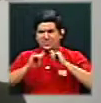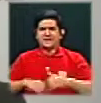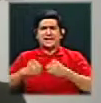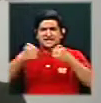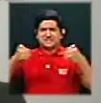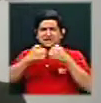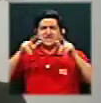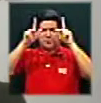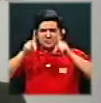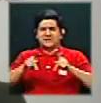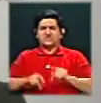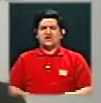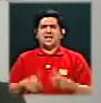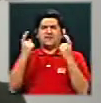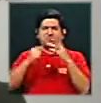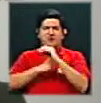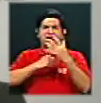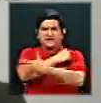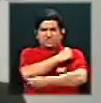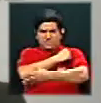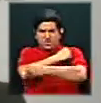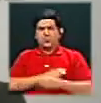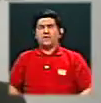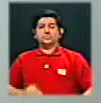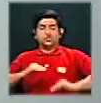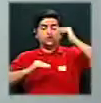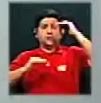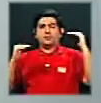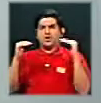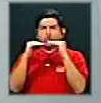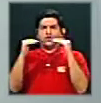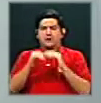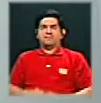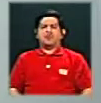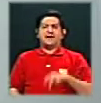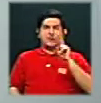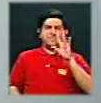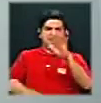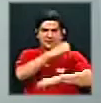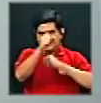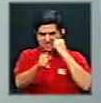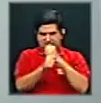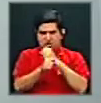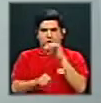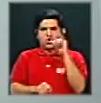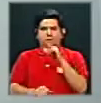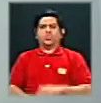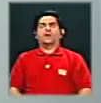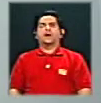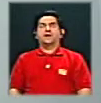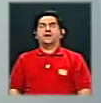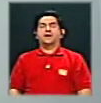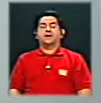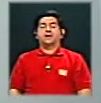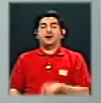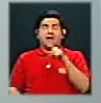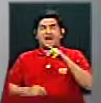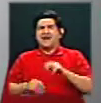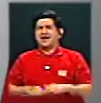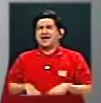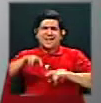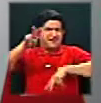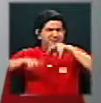brecha entre ricos y pobres alcanzaron el pico máximo en un cuarto de siglo. Además, la volatilidad e